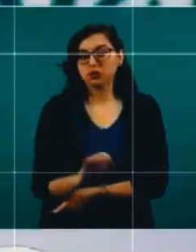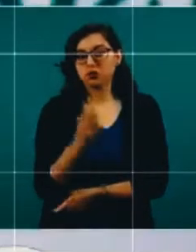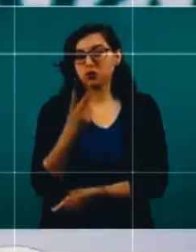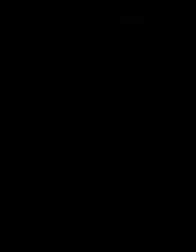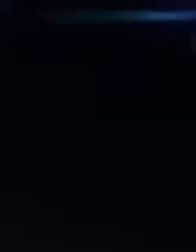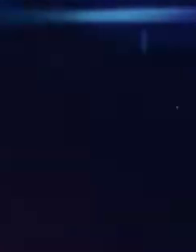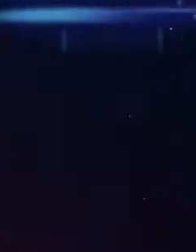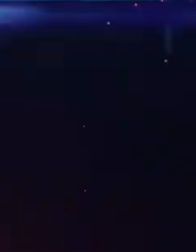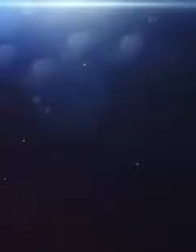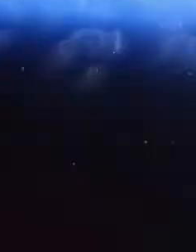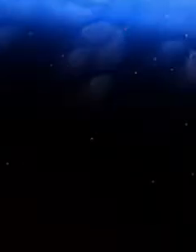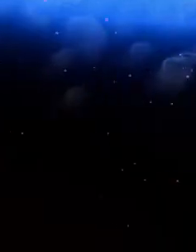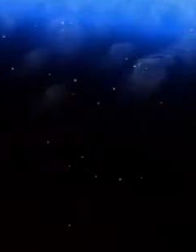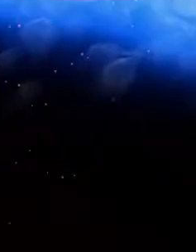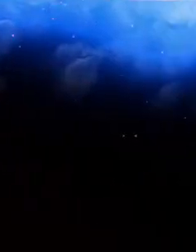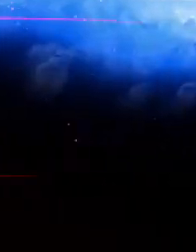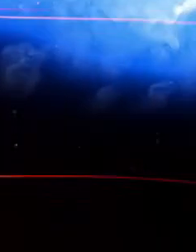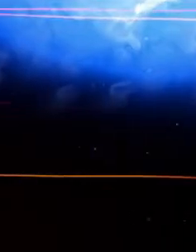poblaciones